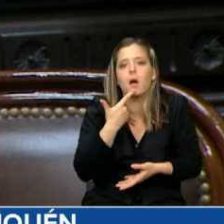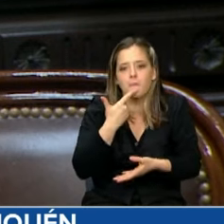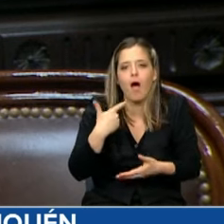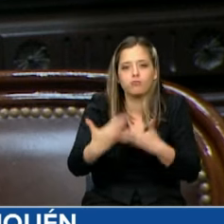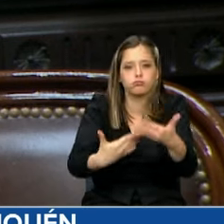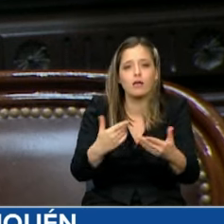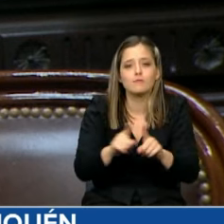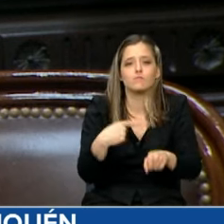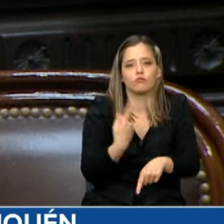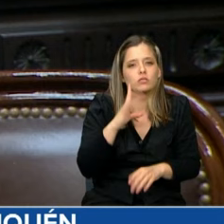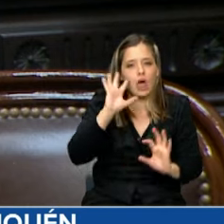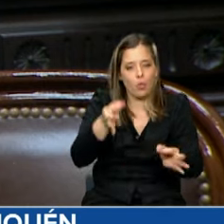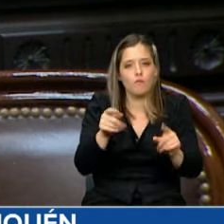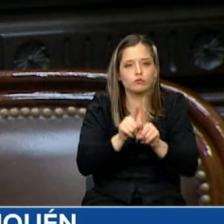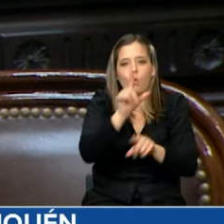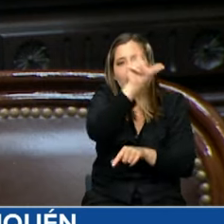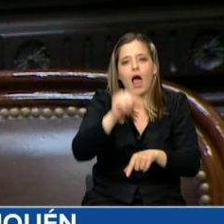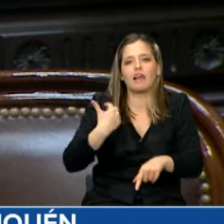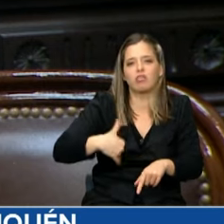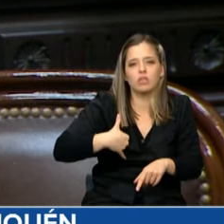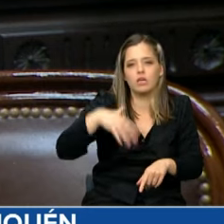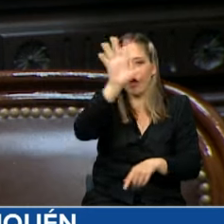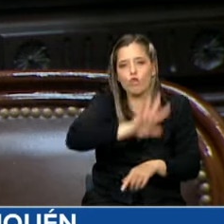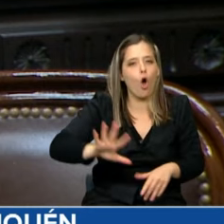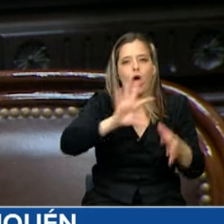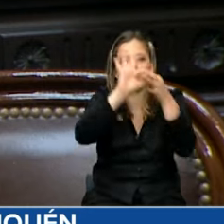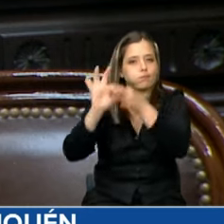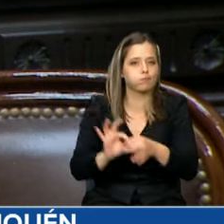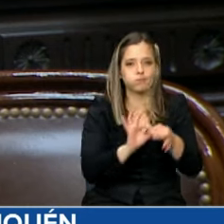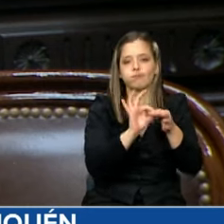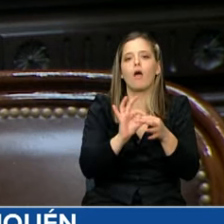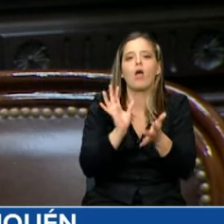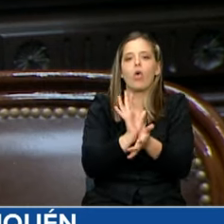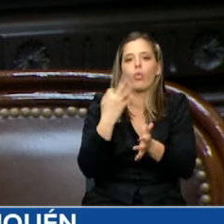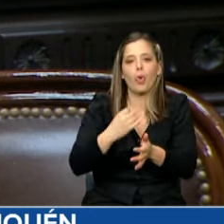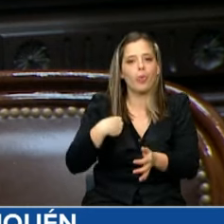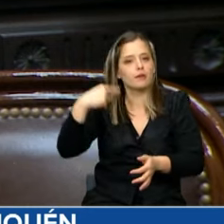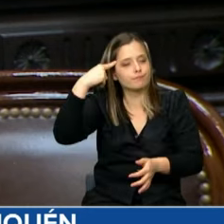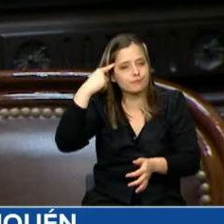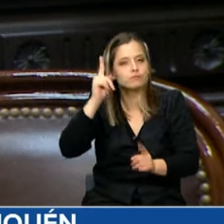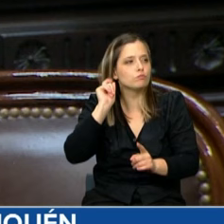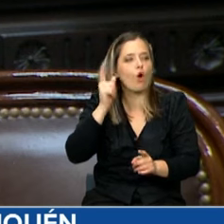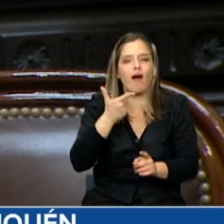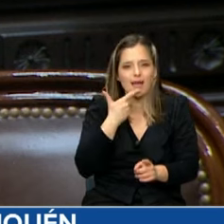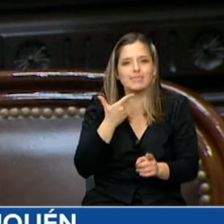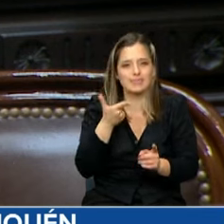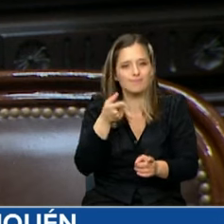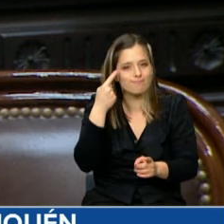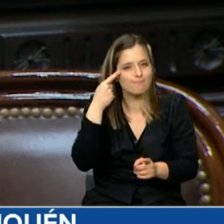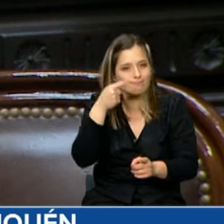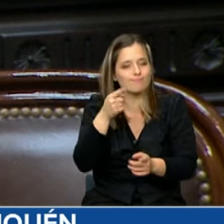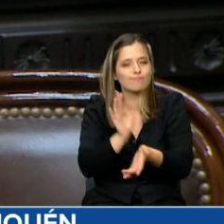debemos llegar a toda la Argentina además de la provisión del gas contener la posibilidad de